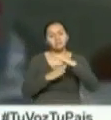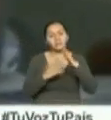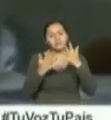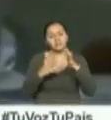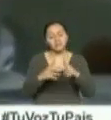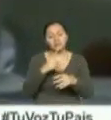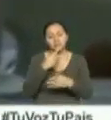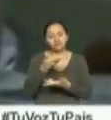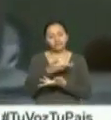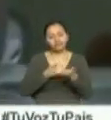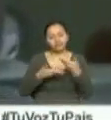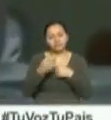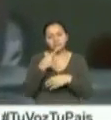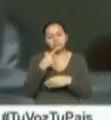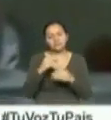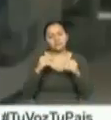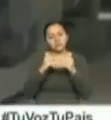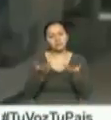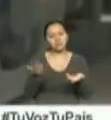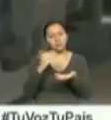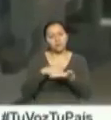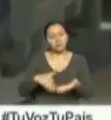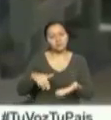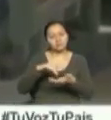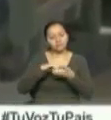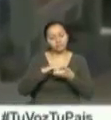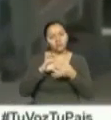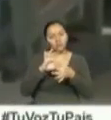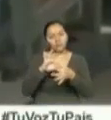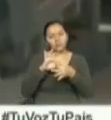Erdogan, le ha expresado su deseo de estrechar